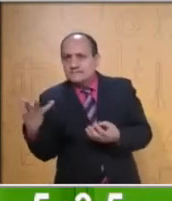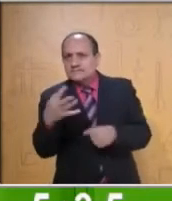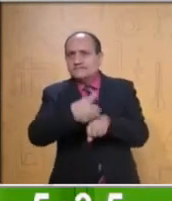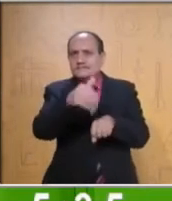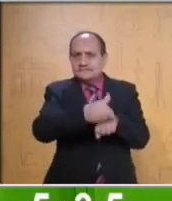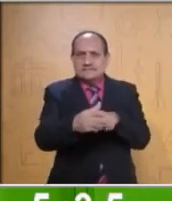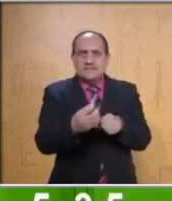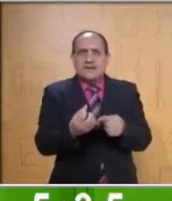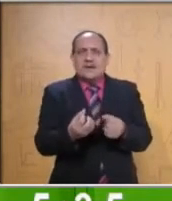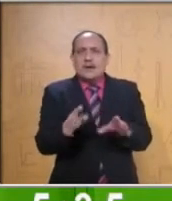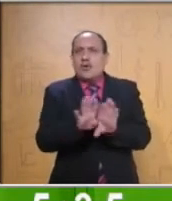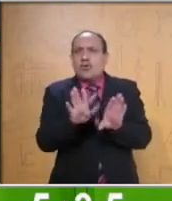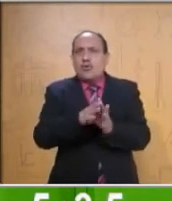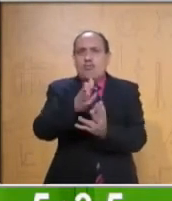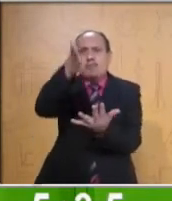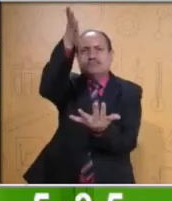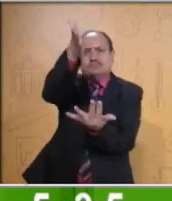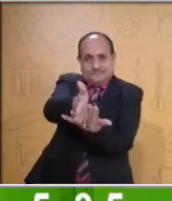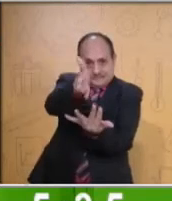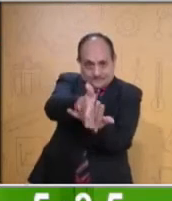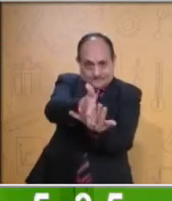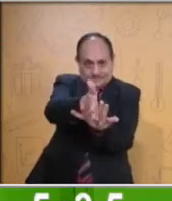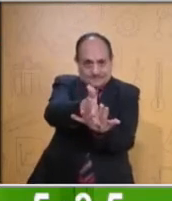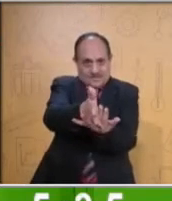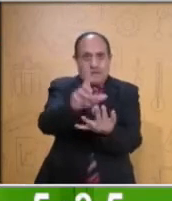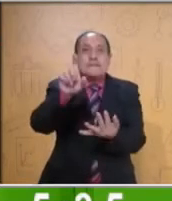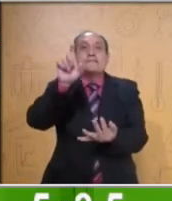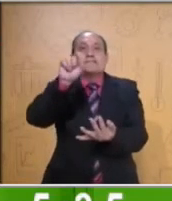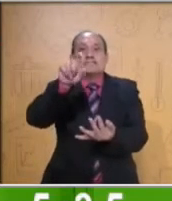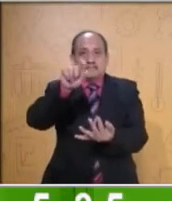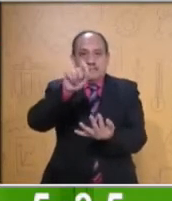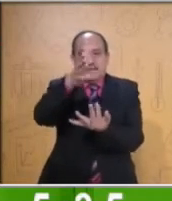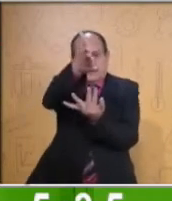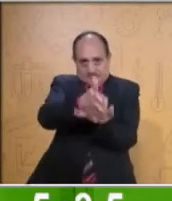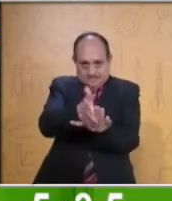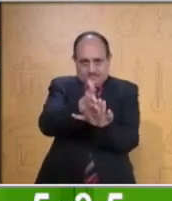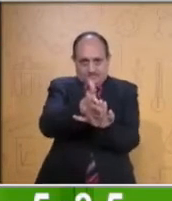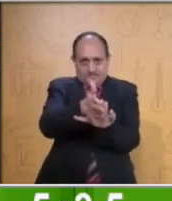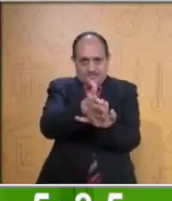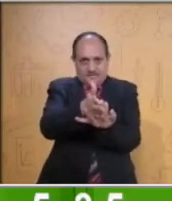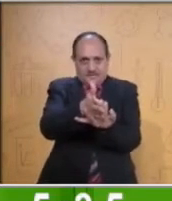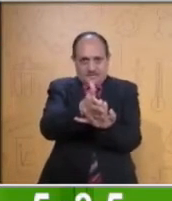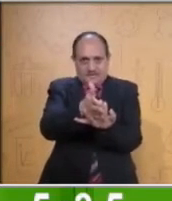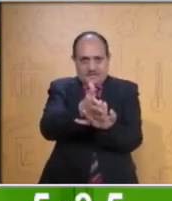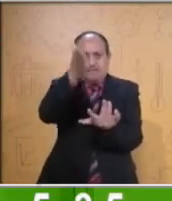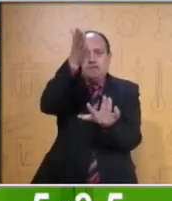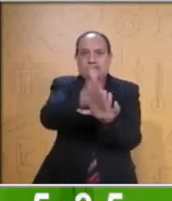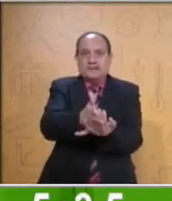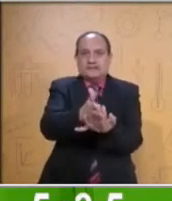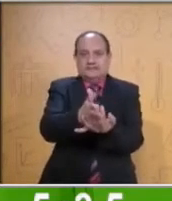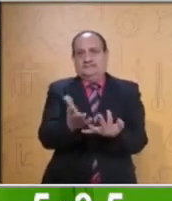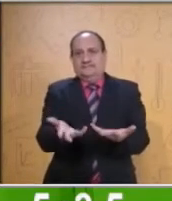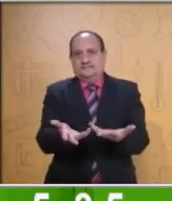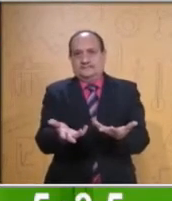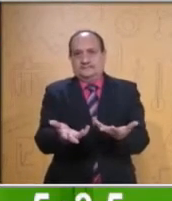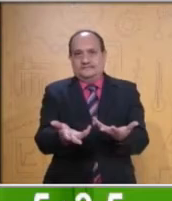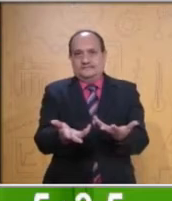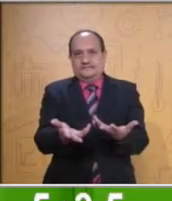a llegar al central? Voy a llegar con el 20, que es la mitad, pero van a ser 20 a los lados.